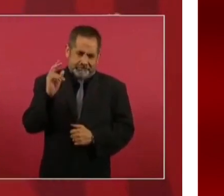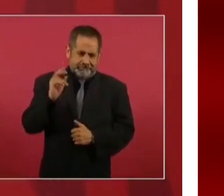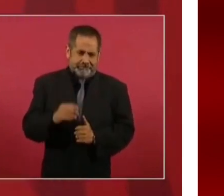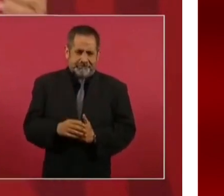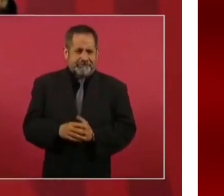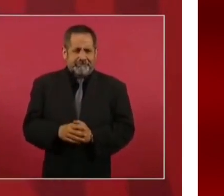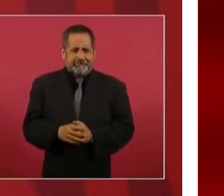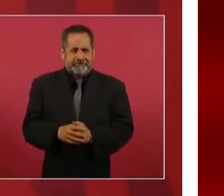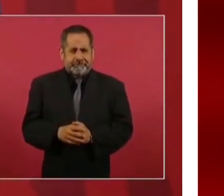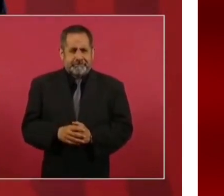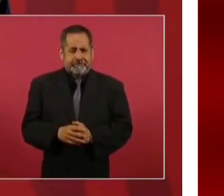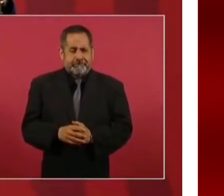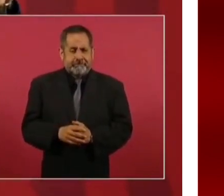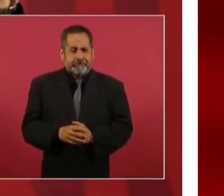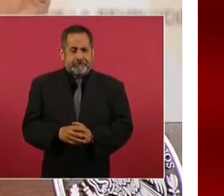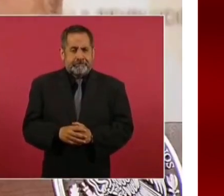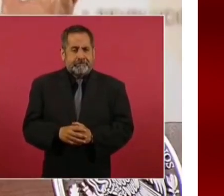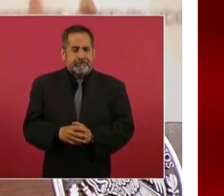No.